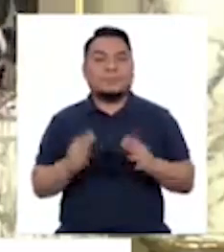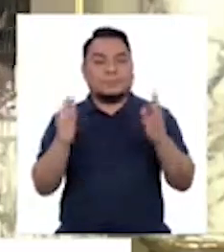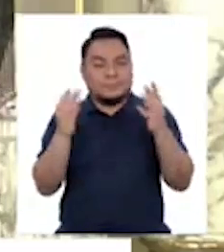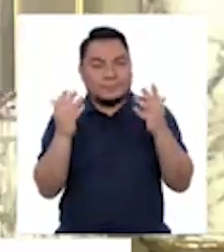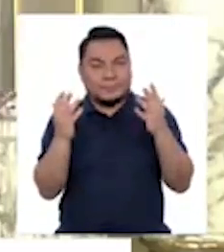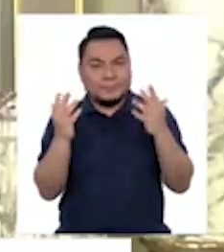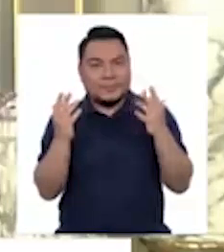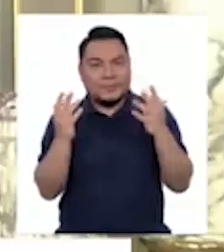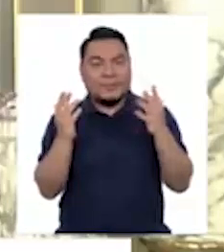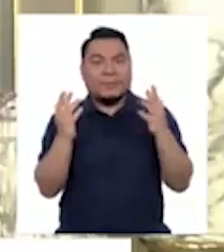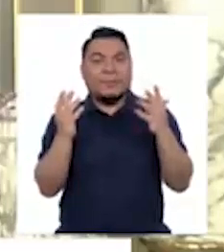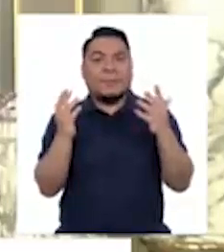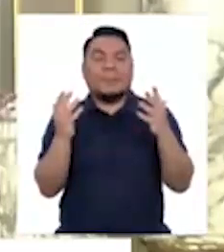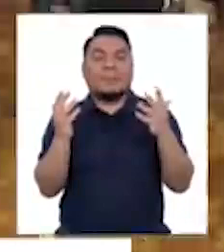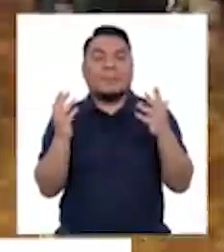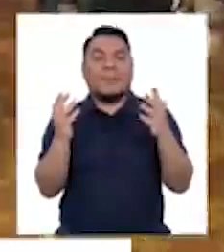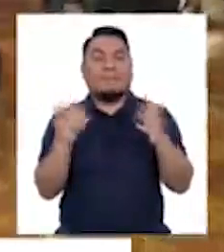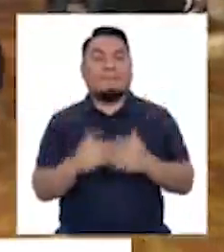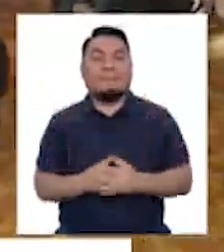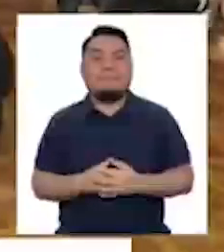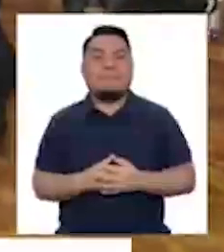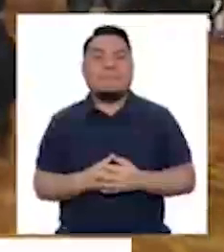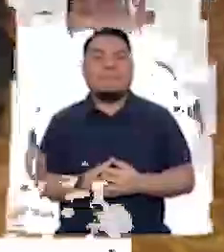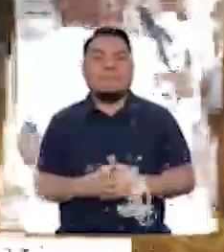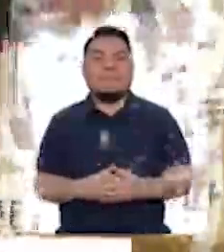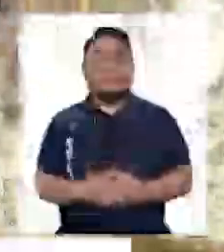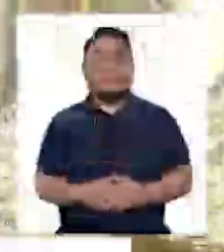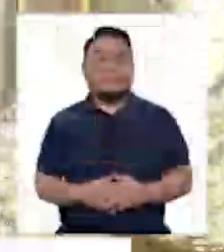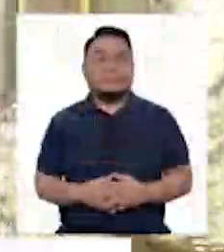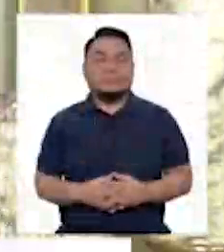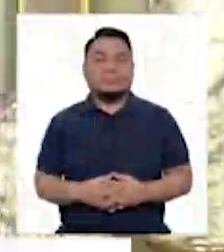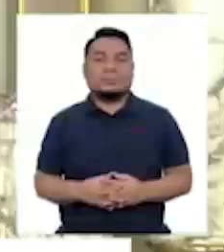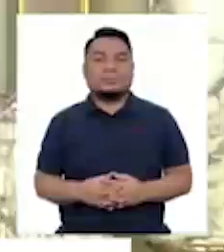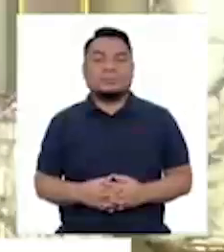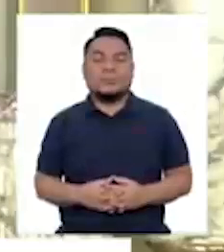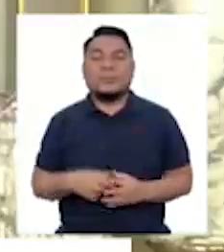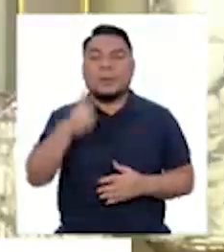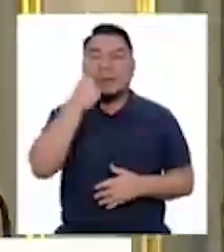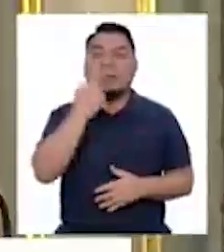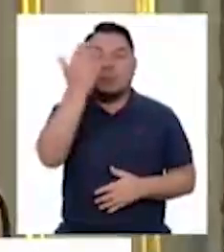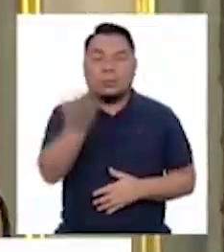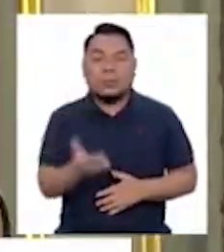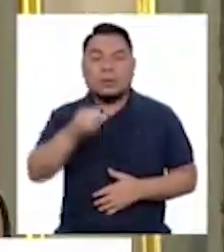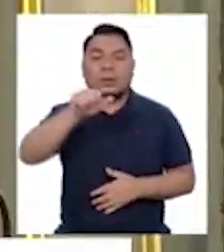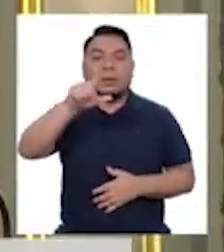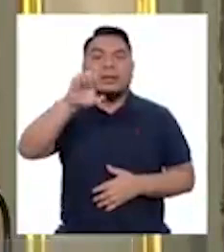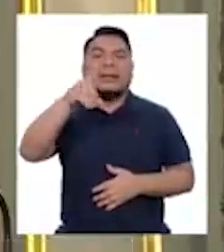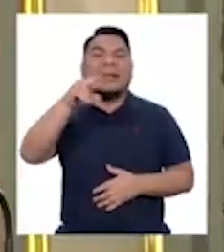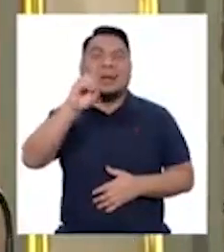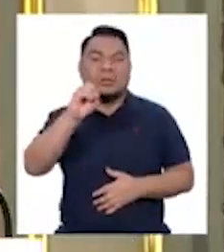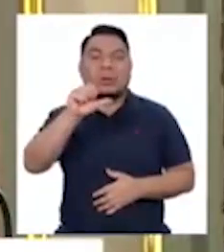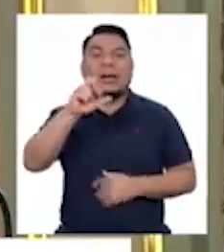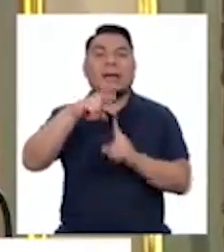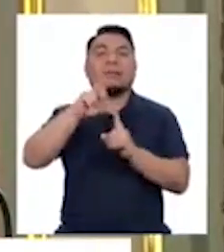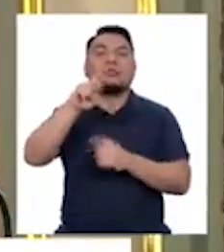Sí. Ciudadano Alejandro